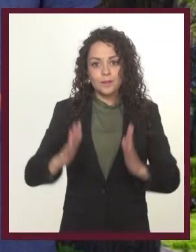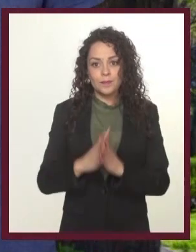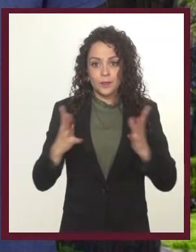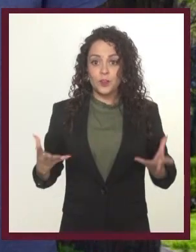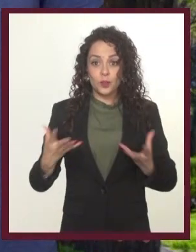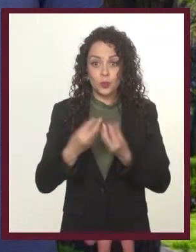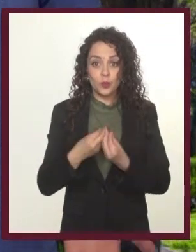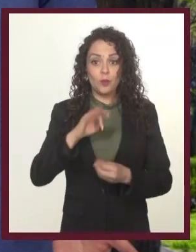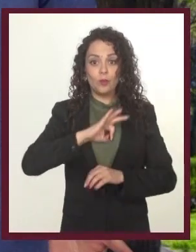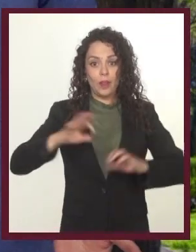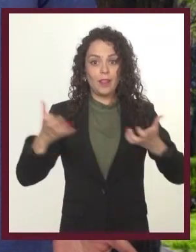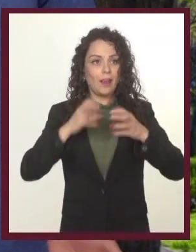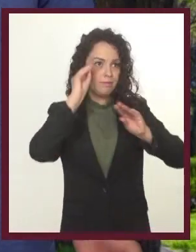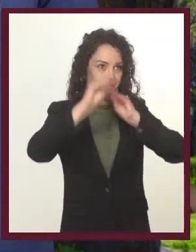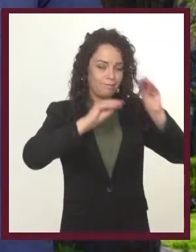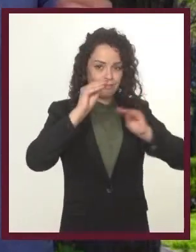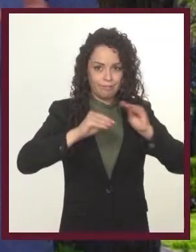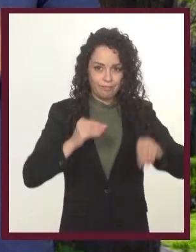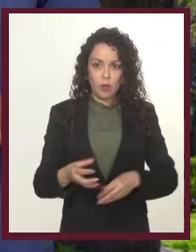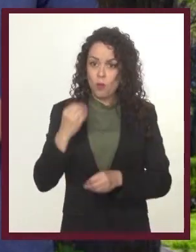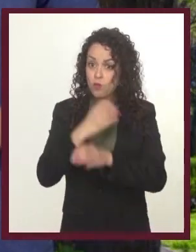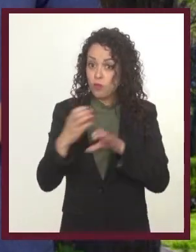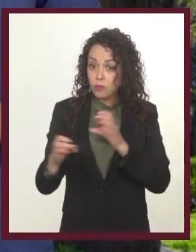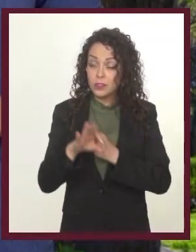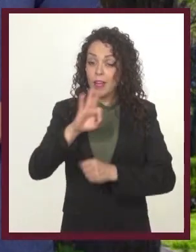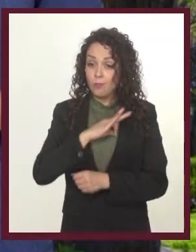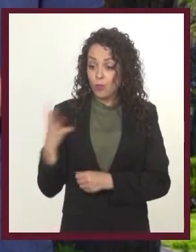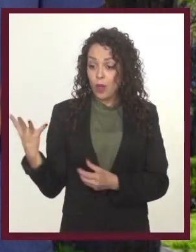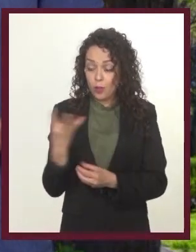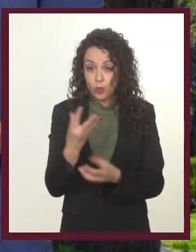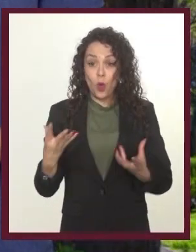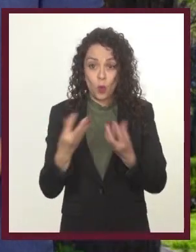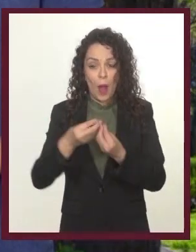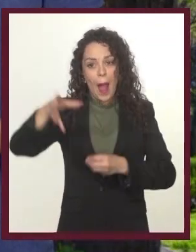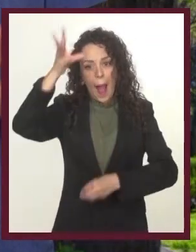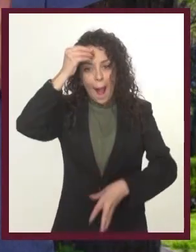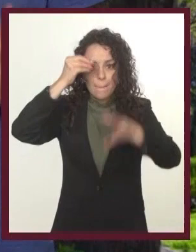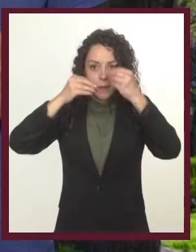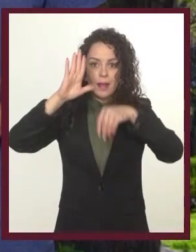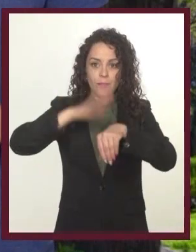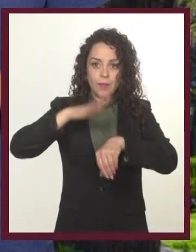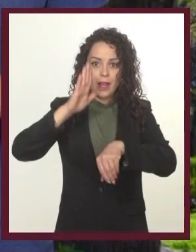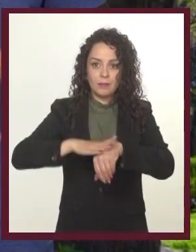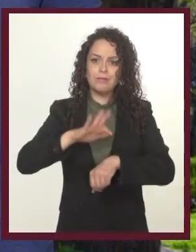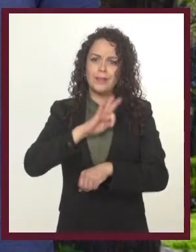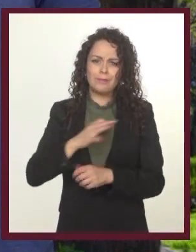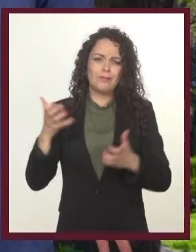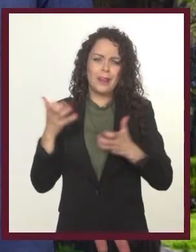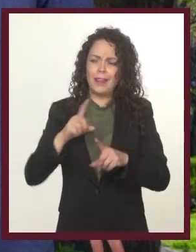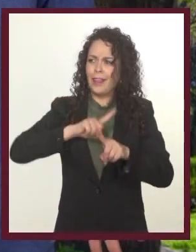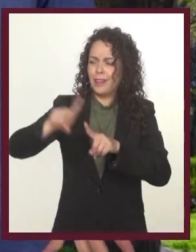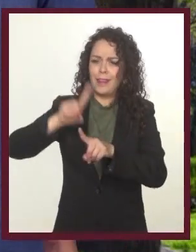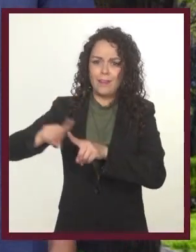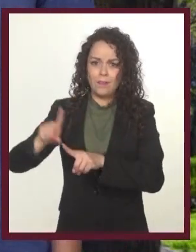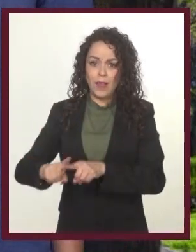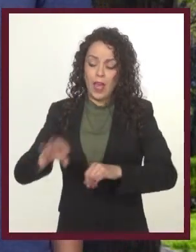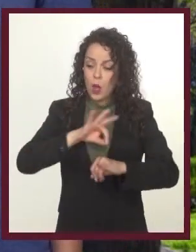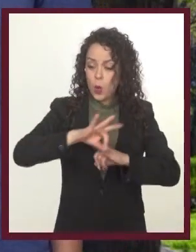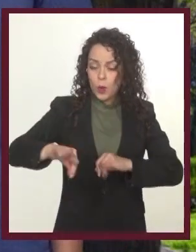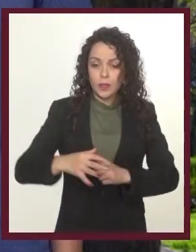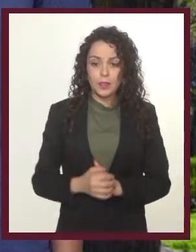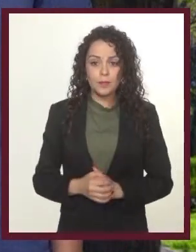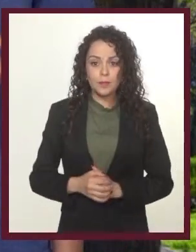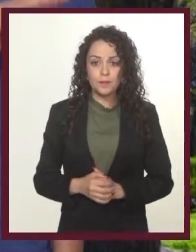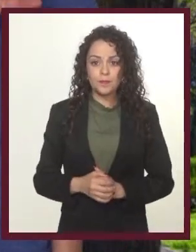contigo y sean parte de él. Muchas cosas pueden aprender entre ustedes y con seguridad podrán hacer más cosas. Y